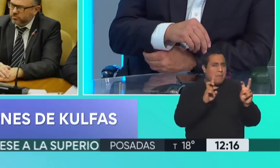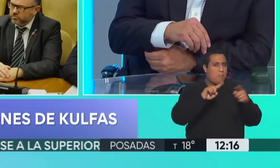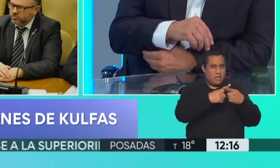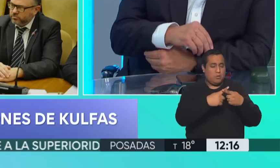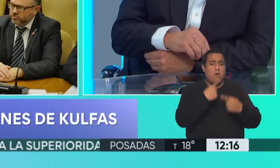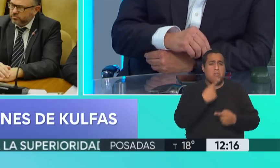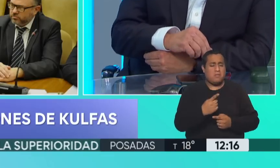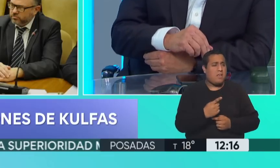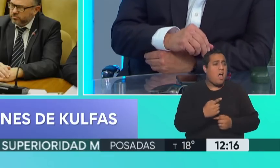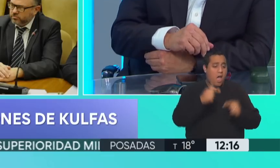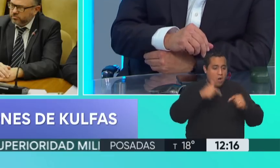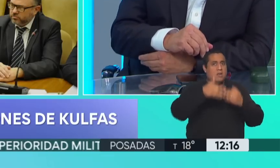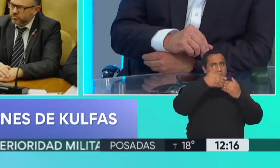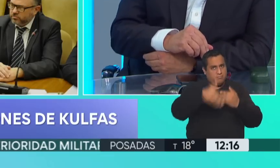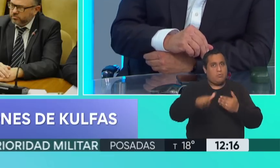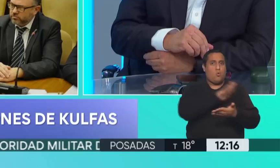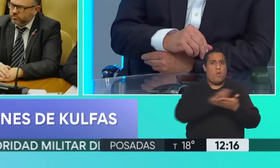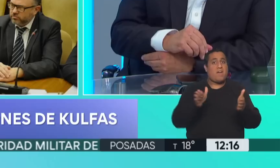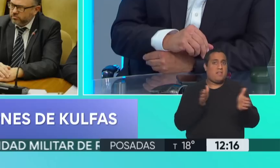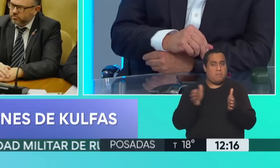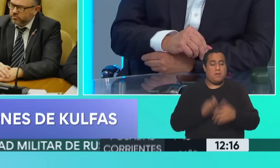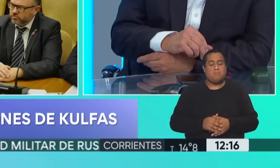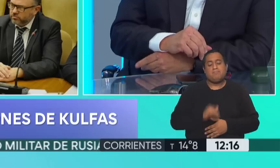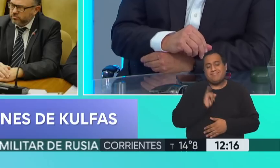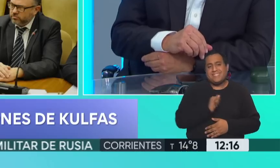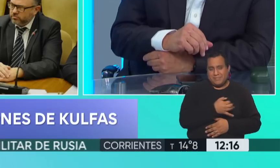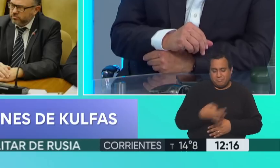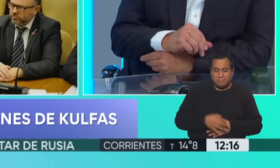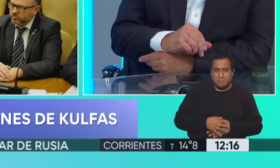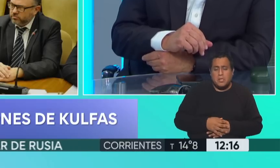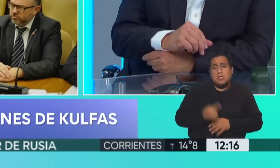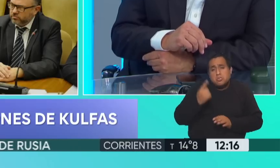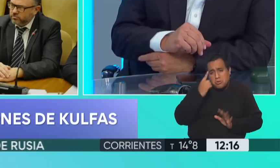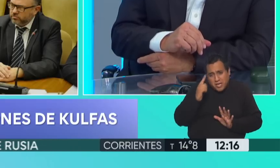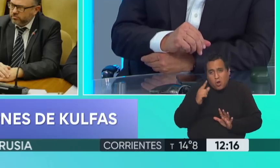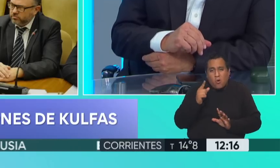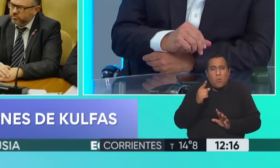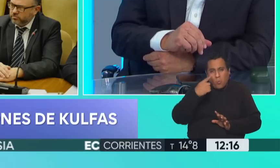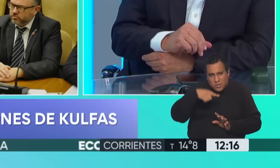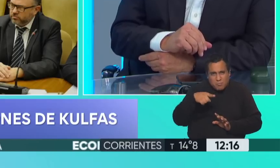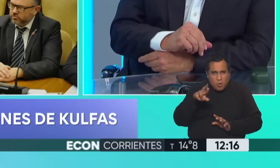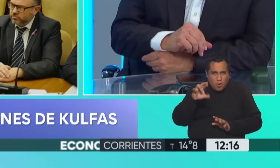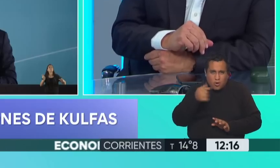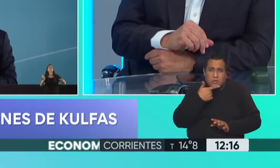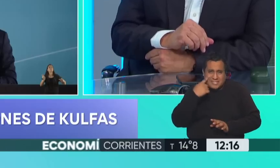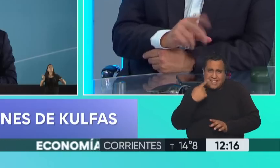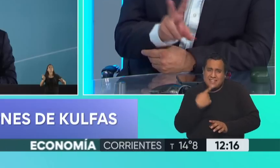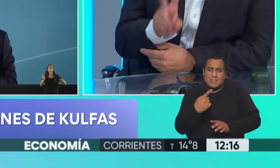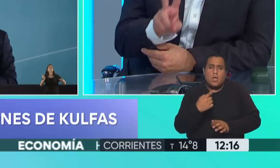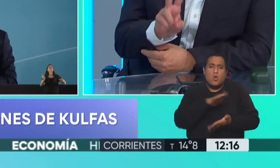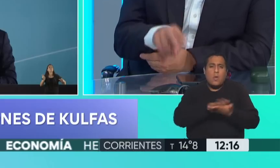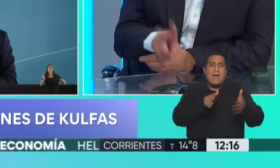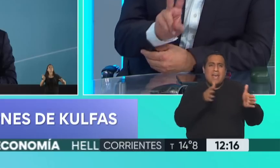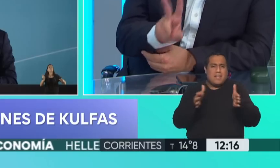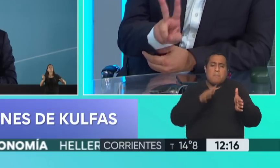diciendo, bueno, a partir de ahora empieza una nueva etapa. Claro, exactamente. Y yo creo que en esto último que dice Agustín Rossi, empieza una nueva etapa, porque el